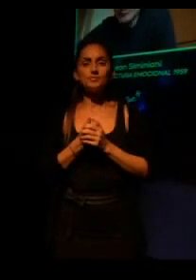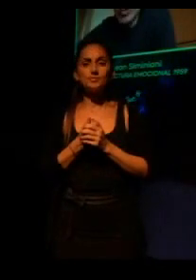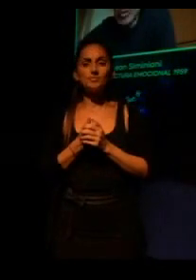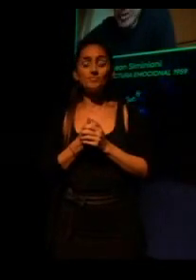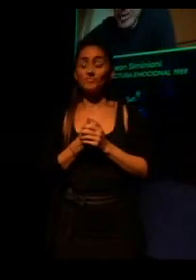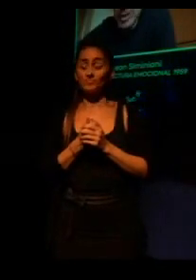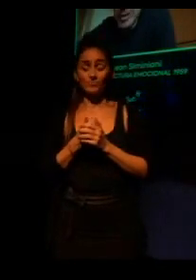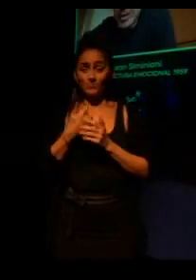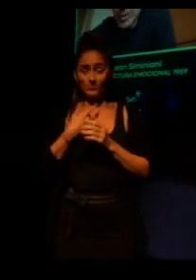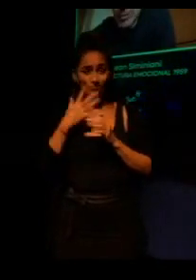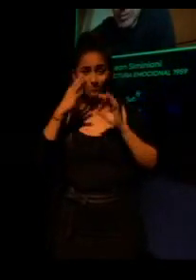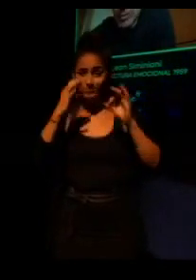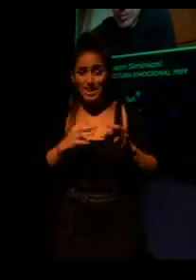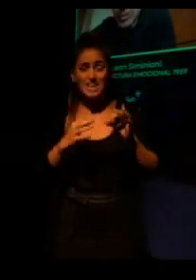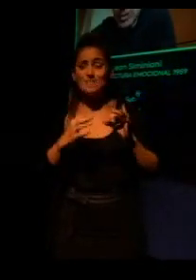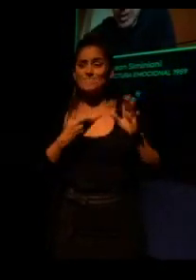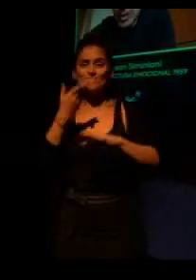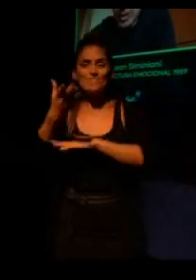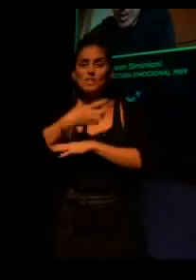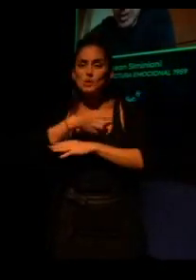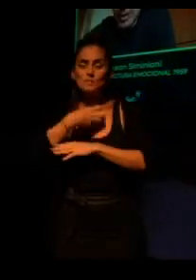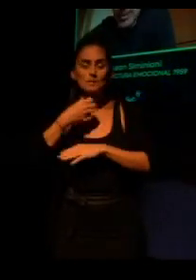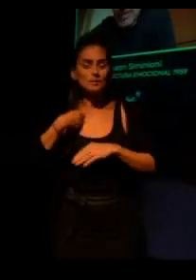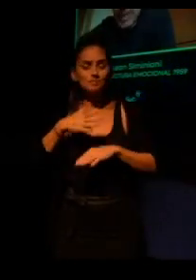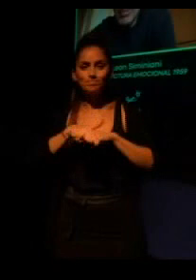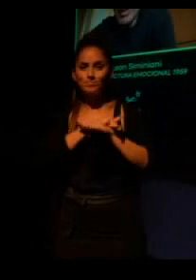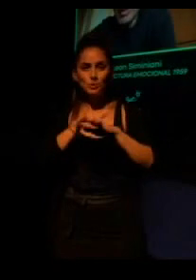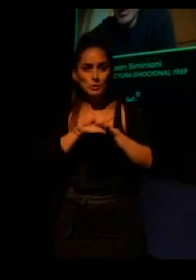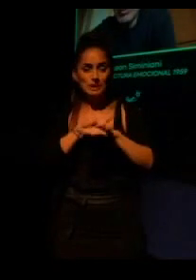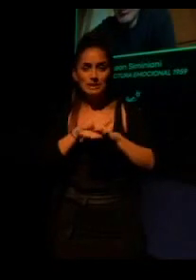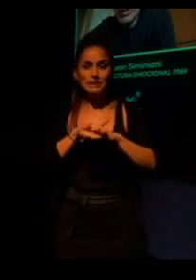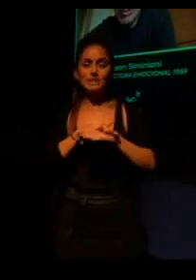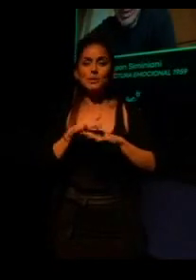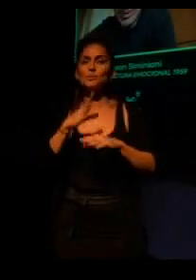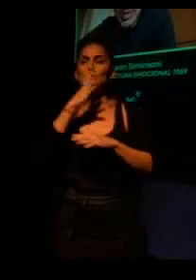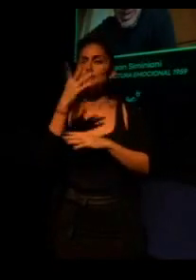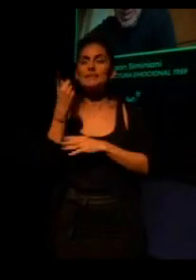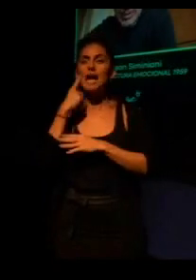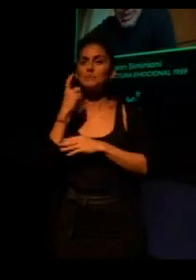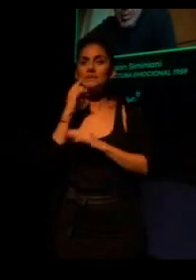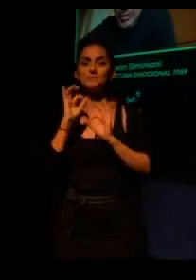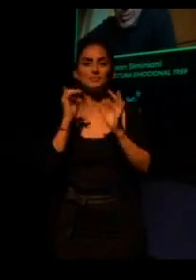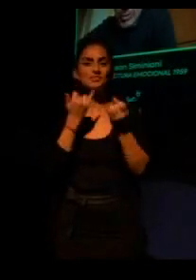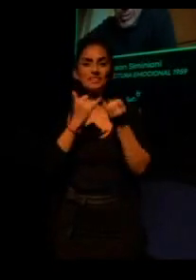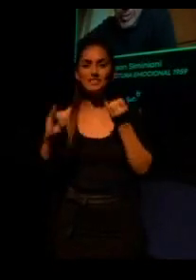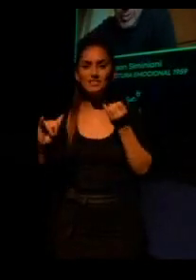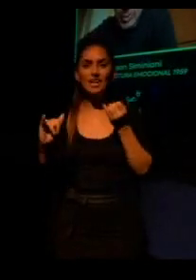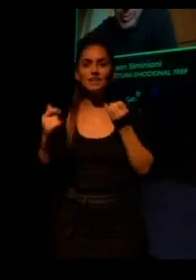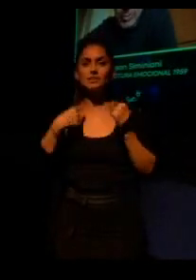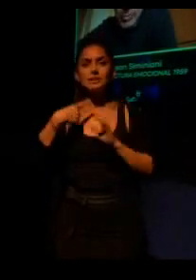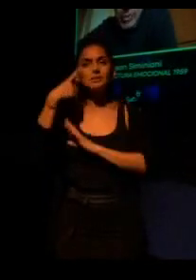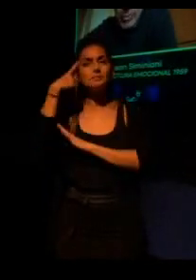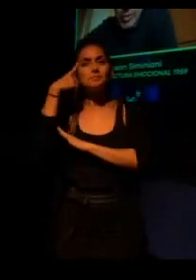Siento mucho no poder estar esta noche con vosotros. Almería es un festival del que guardo